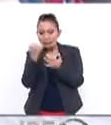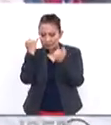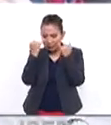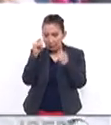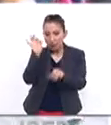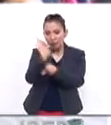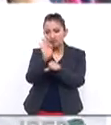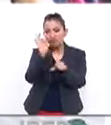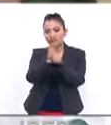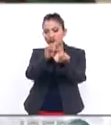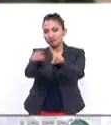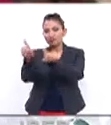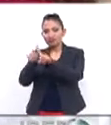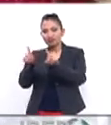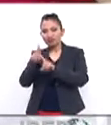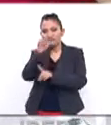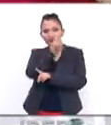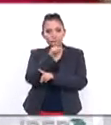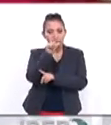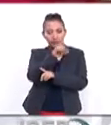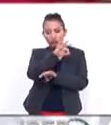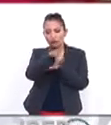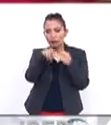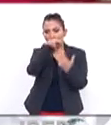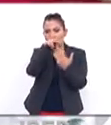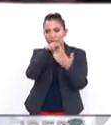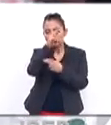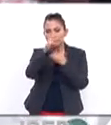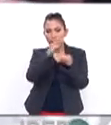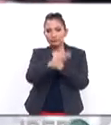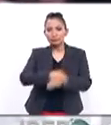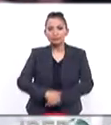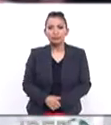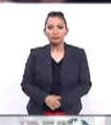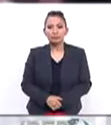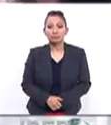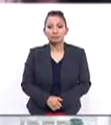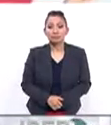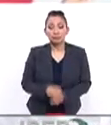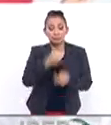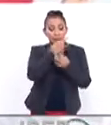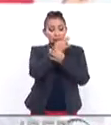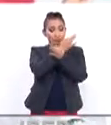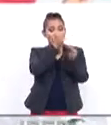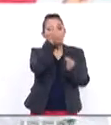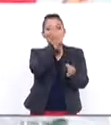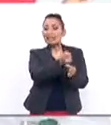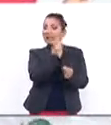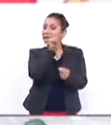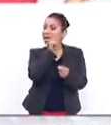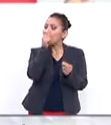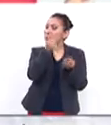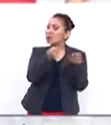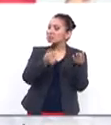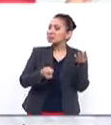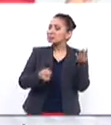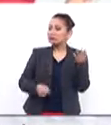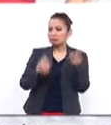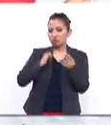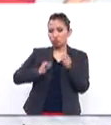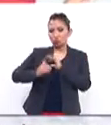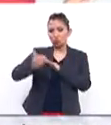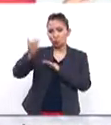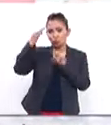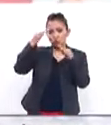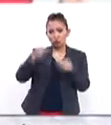estrategias en pro de la diversidad lingüística en todas las regiones del mundo. El difundir la lengua, las lenguas originarias,